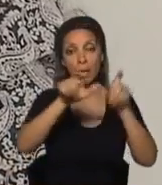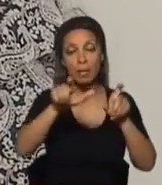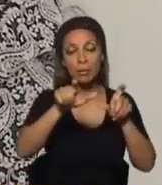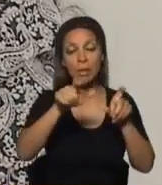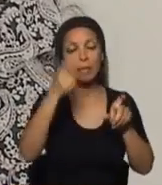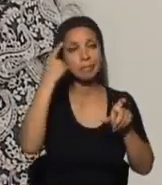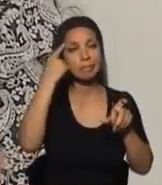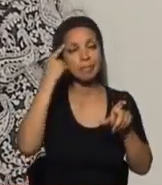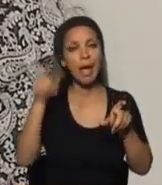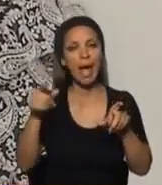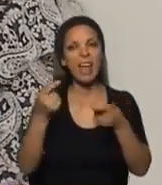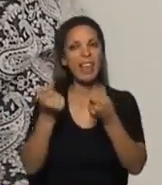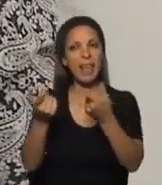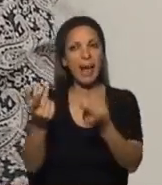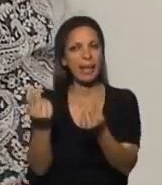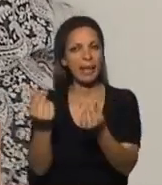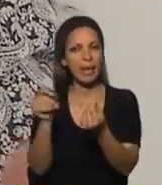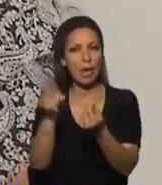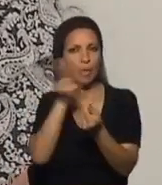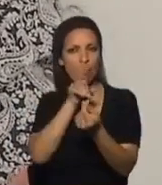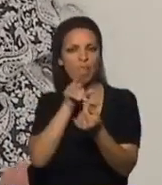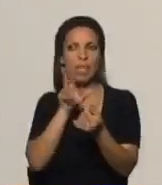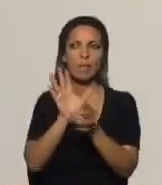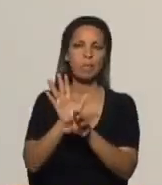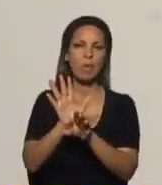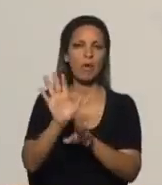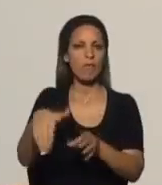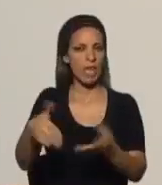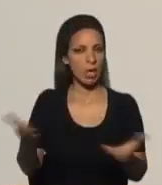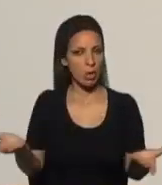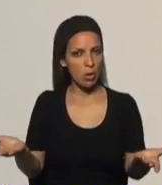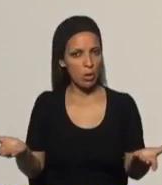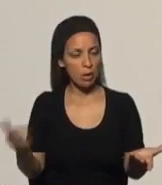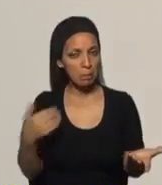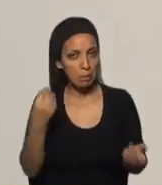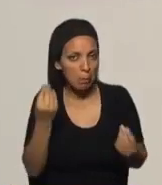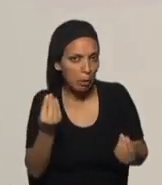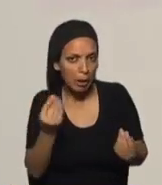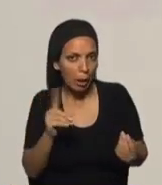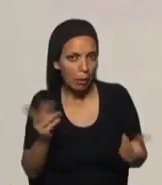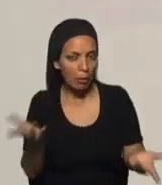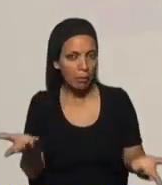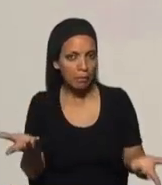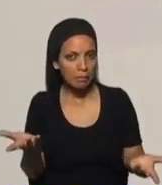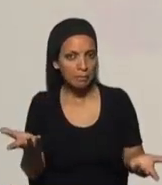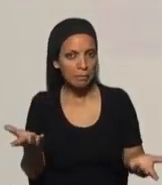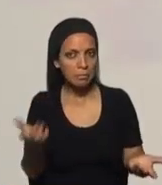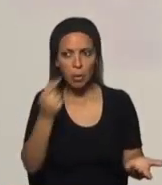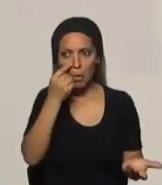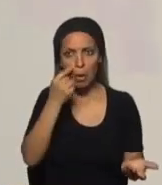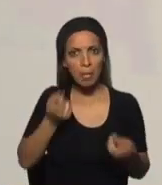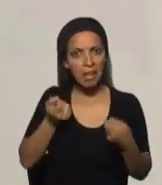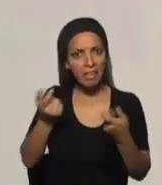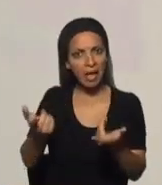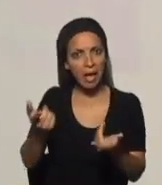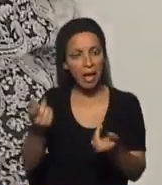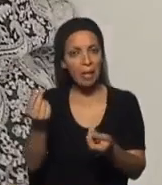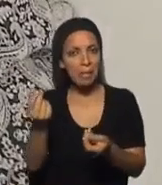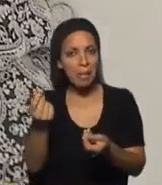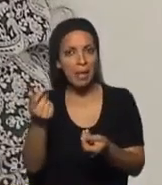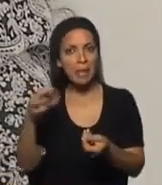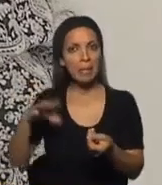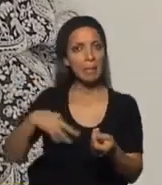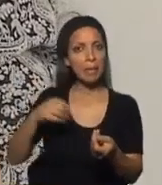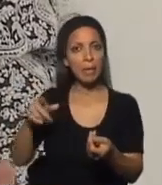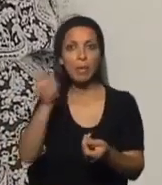mujer era algo que no quedaba bien. ¿Por qué no queda bien que un hombre le dé dinero a una mujer?